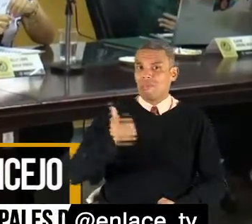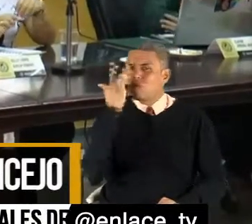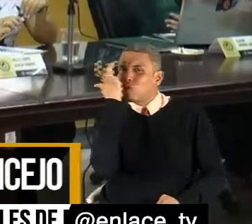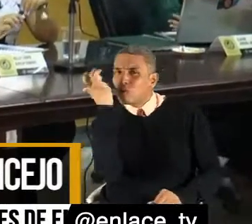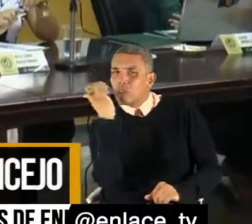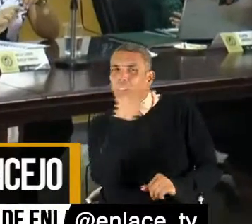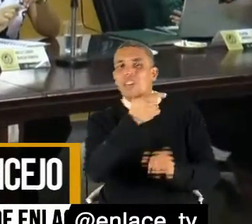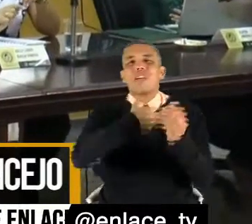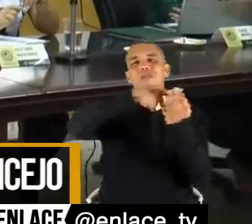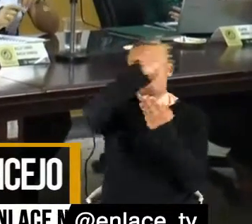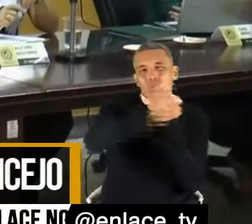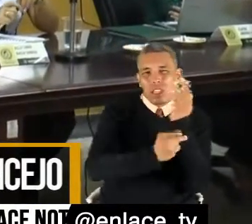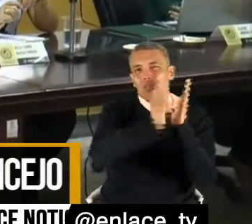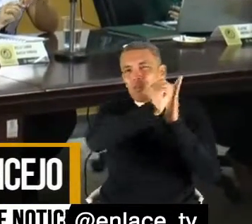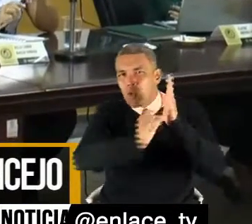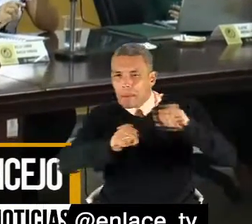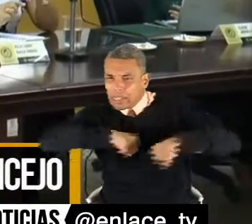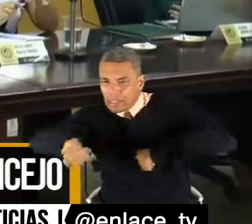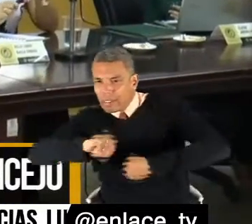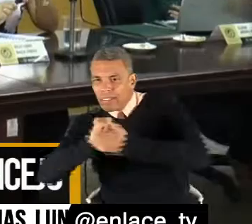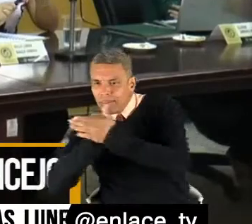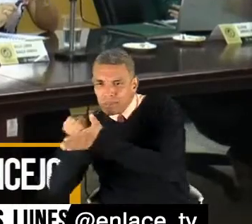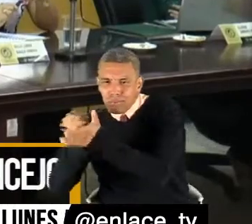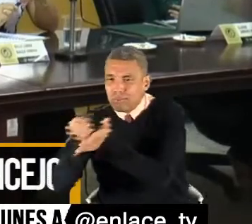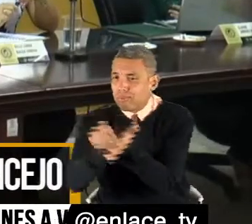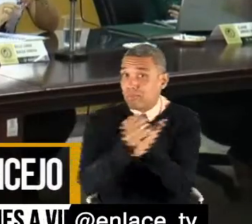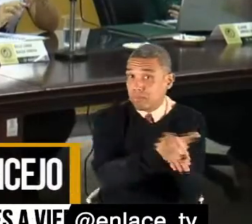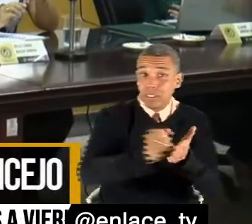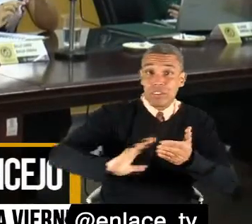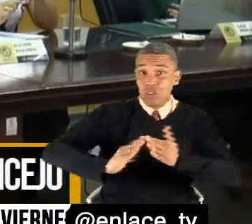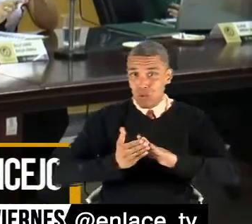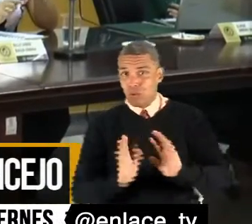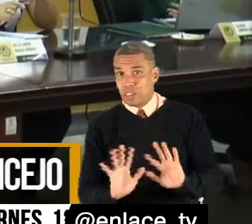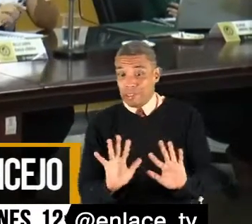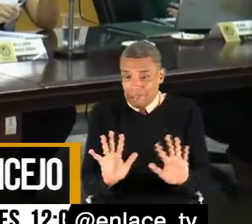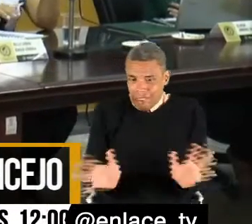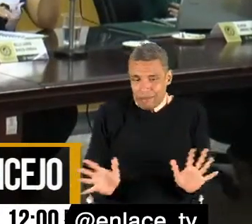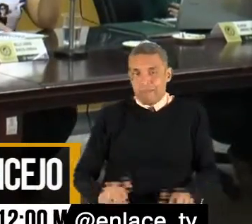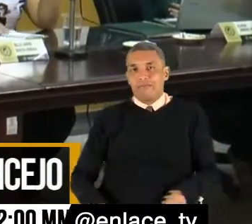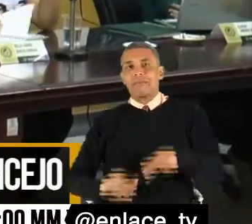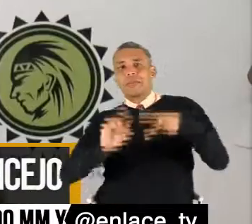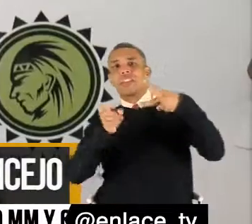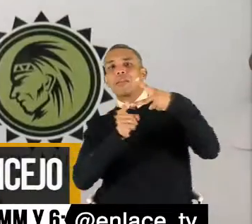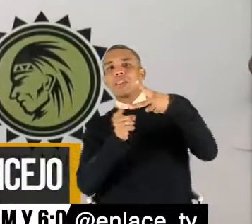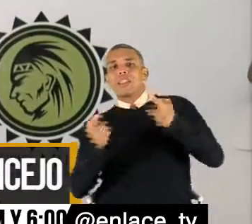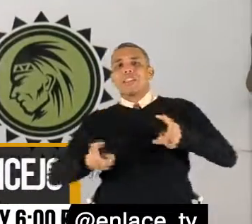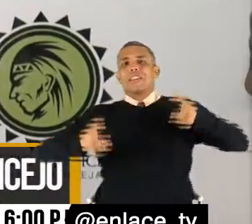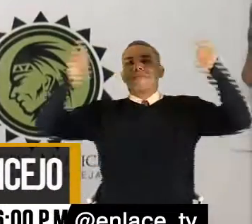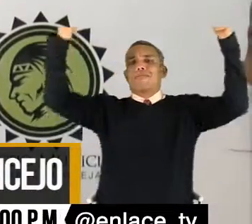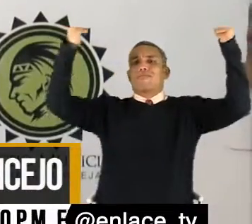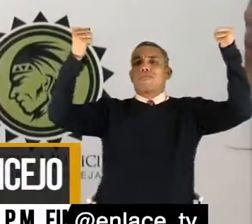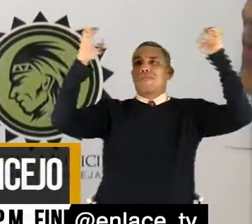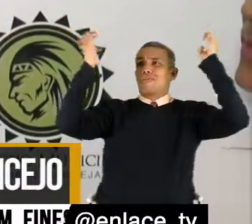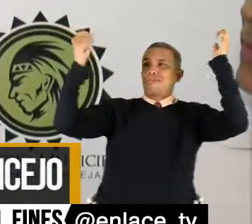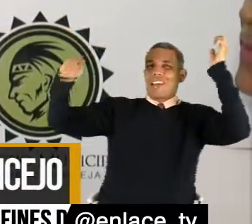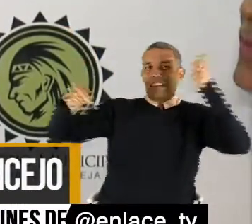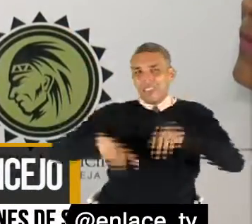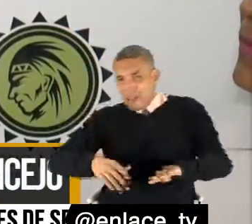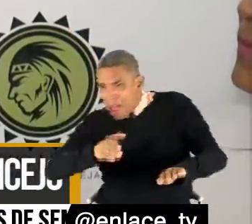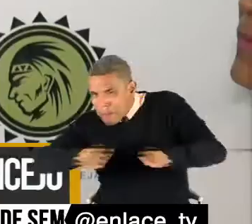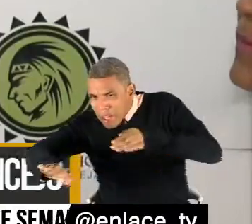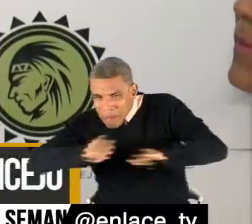En estas sesiones le dimos debate y le pusimos el nombre de Raúl Meneses Monsalve al patinódromo municipal, y a esta hora